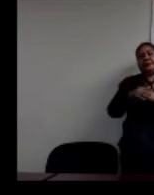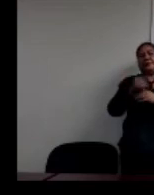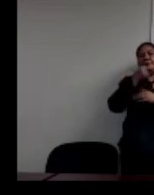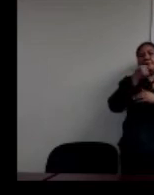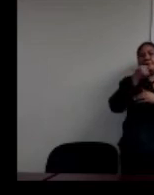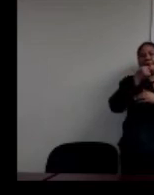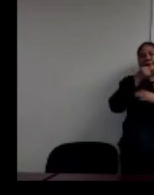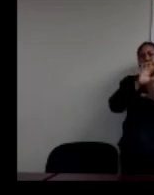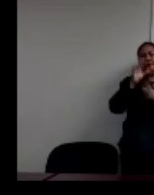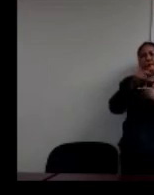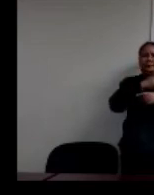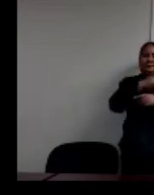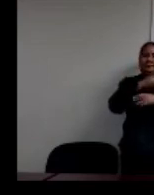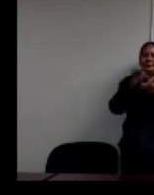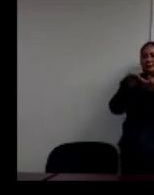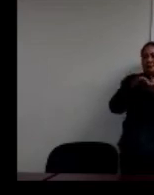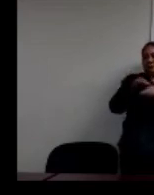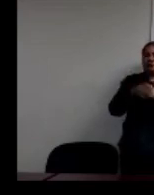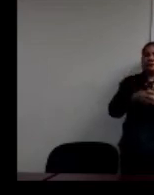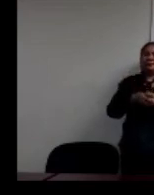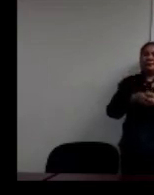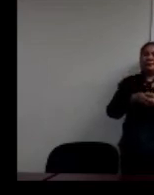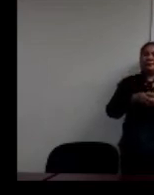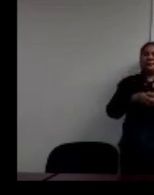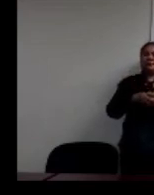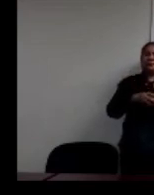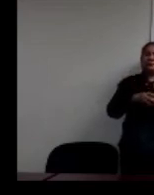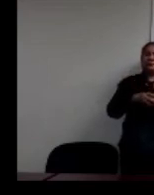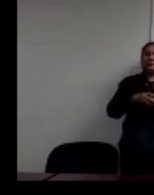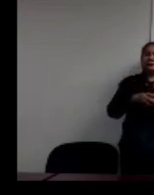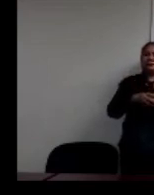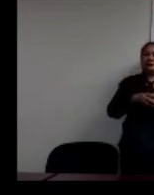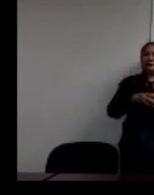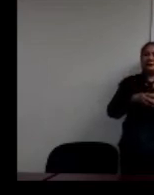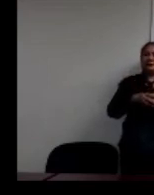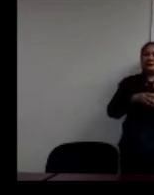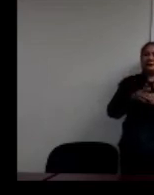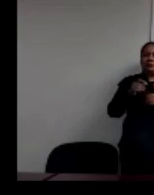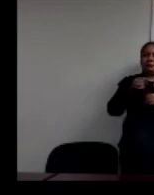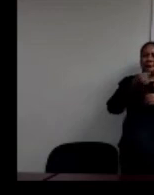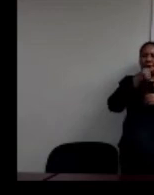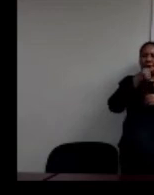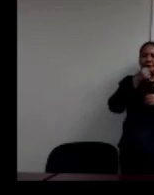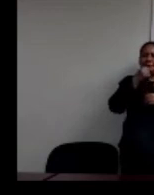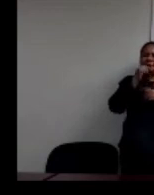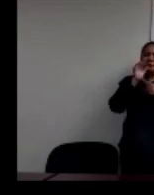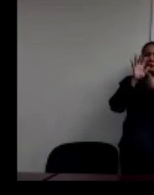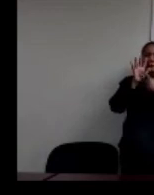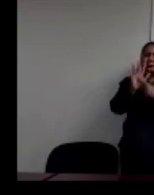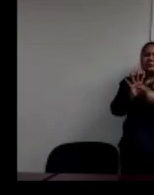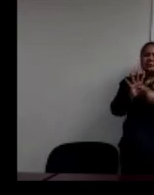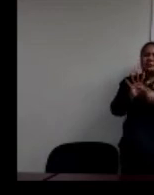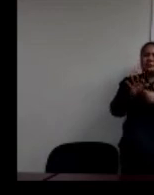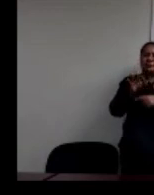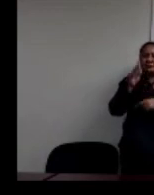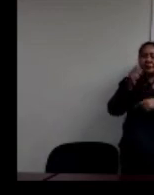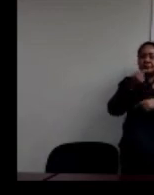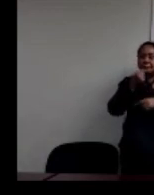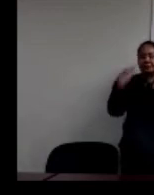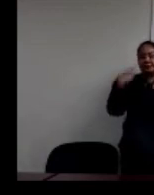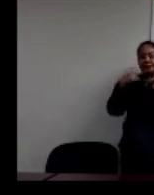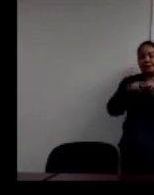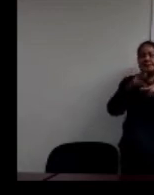después se condiciona a que alguien está presente cuando yo estoy trabajando. No significa que voy a estar con mis 40